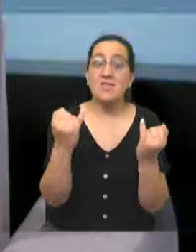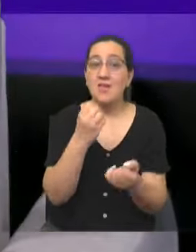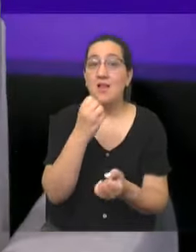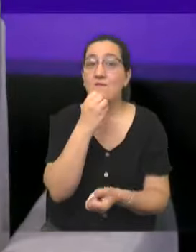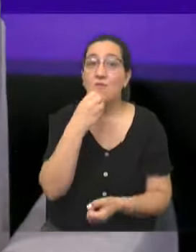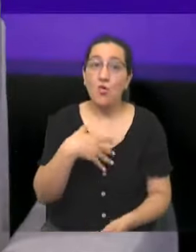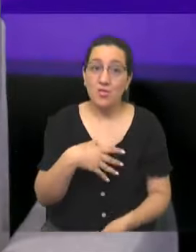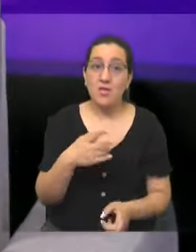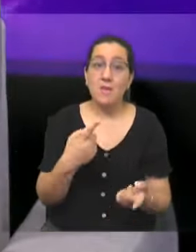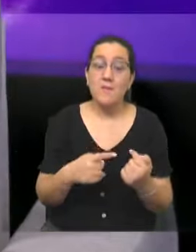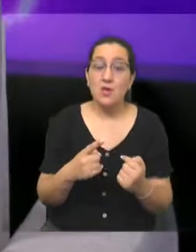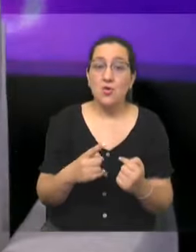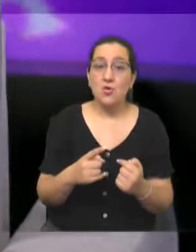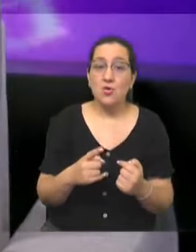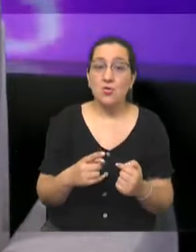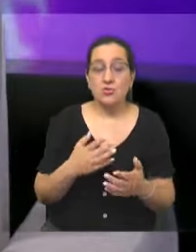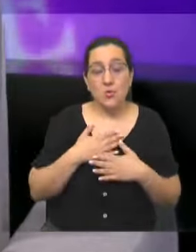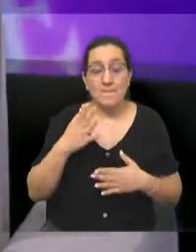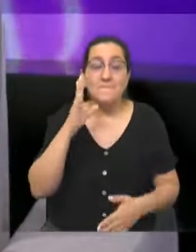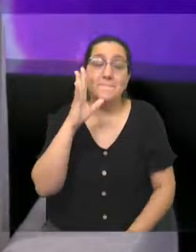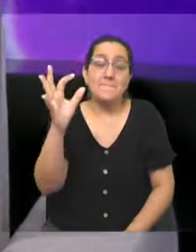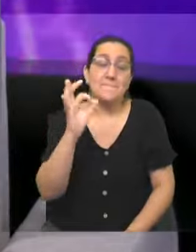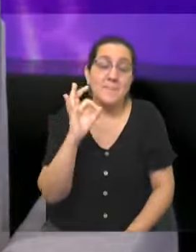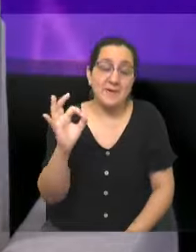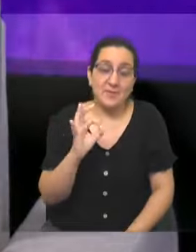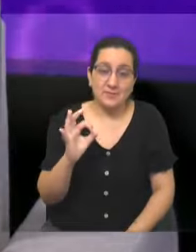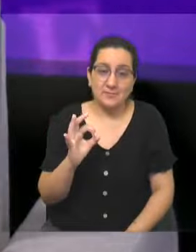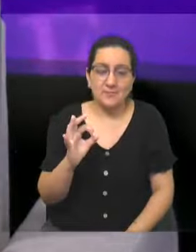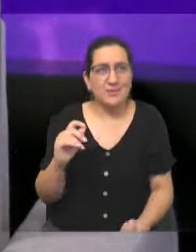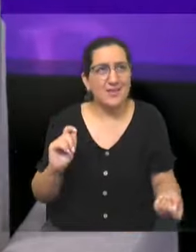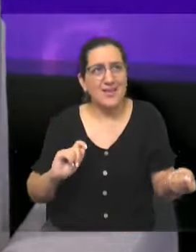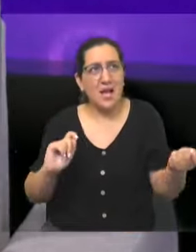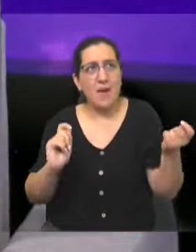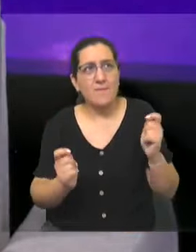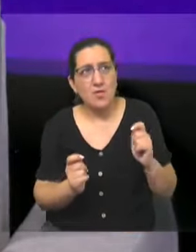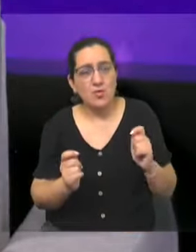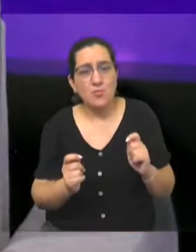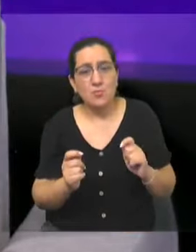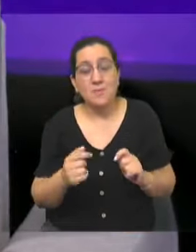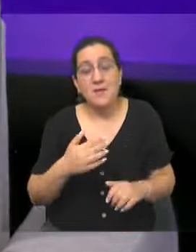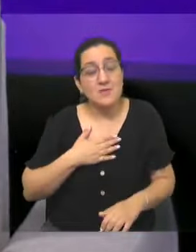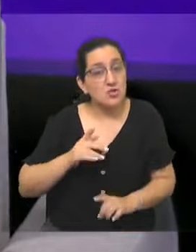la Bondad, pero en la vereda de enfrente, y yo perdón, porque lo he llevado para un lado que de repente no es, porque no creo que se celebre